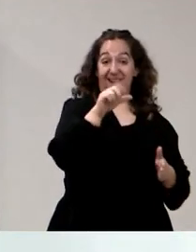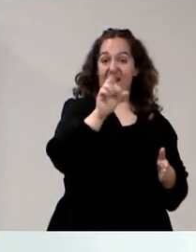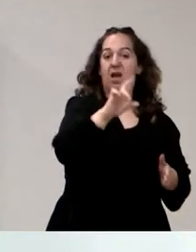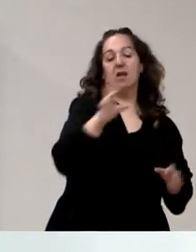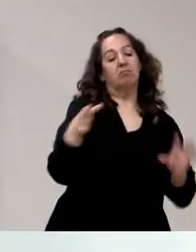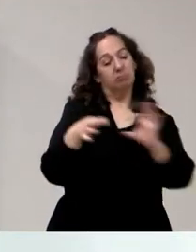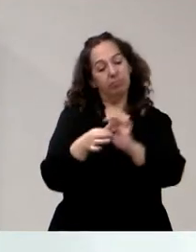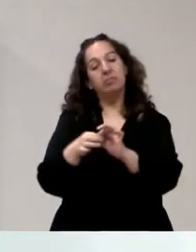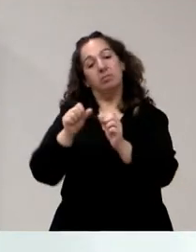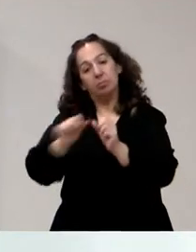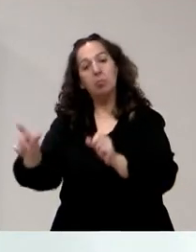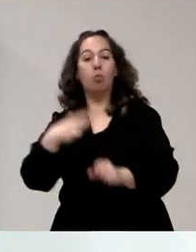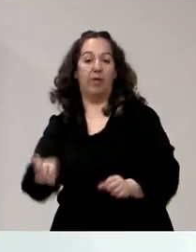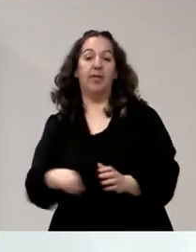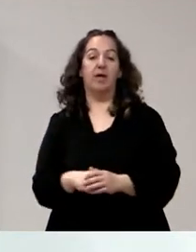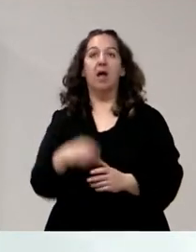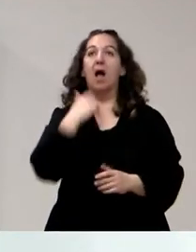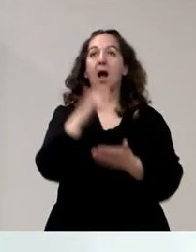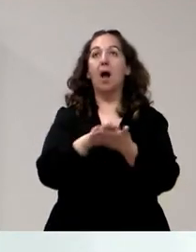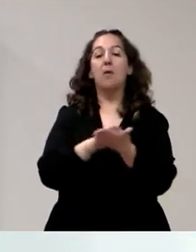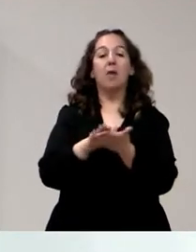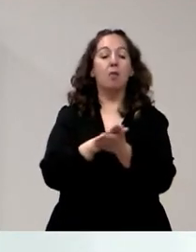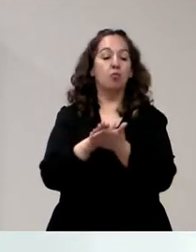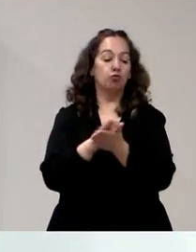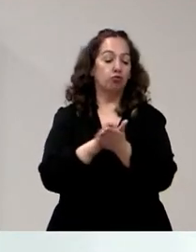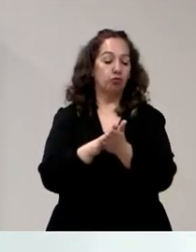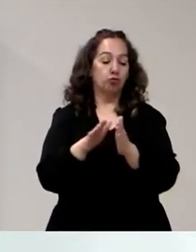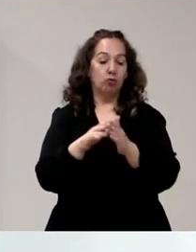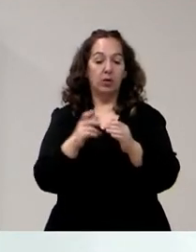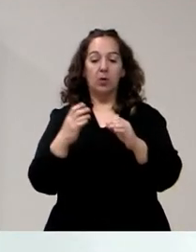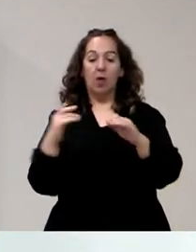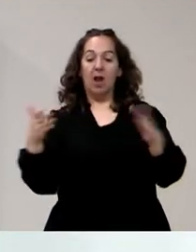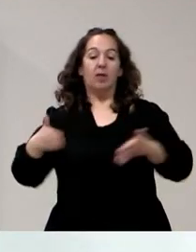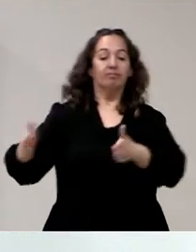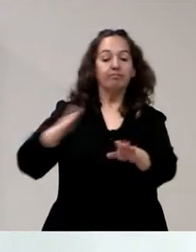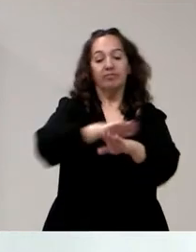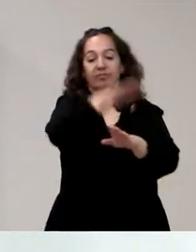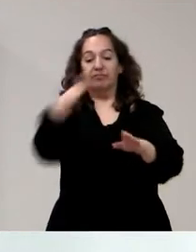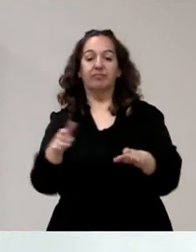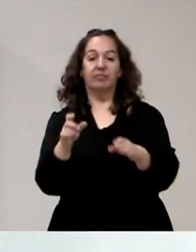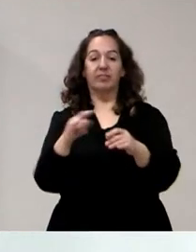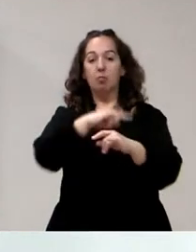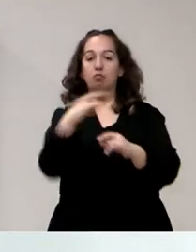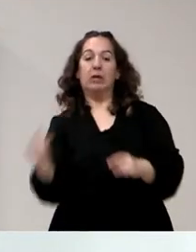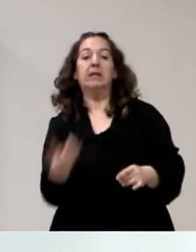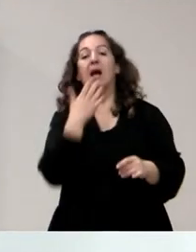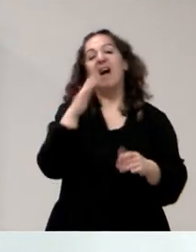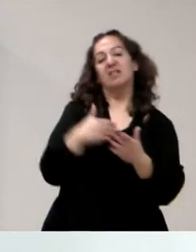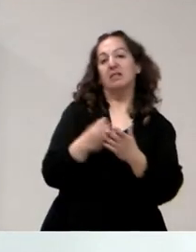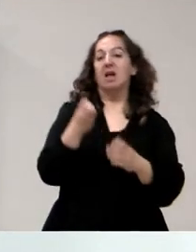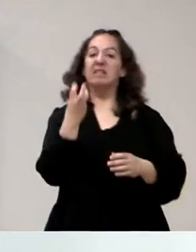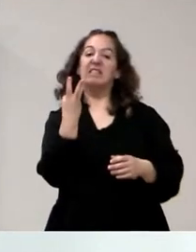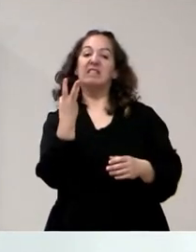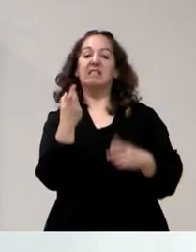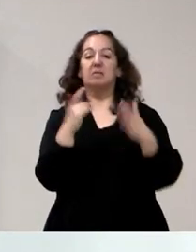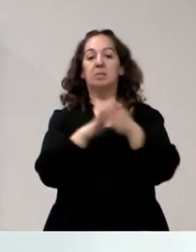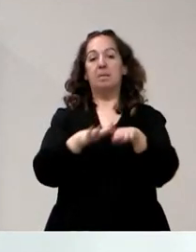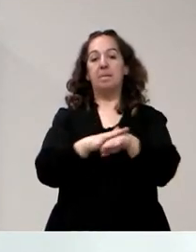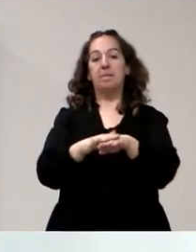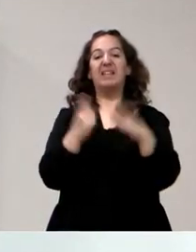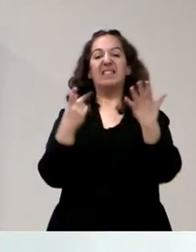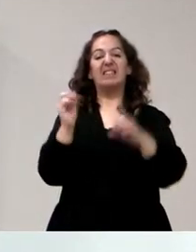terminemos la infraestructura hablamos de un viaducto es una es una obra de en torno a 60 millones de euros es el cálculo que han hecho en adif no es